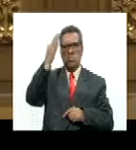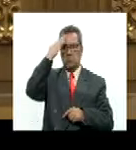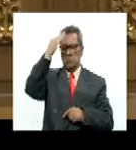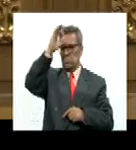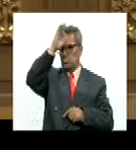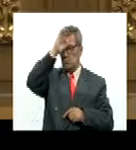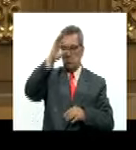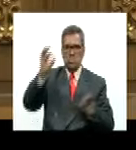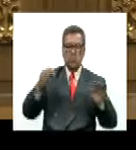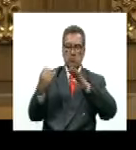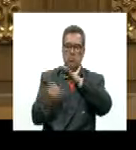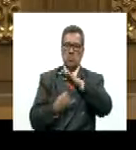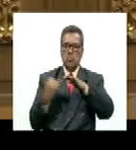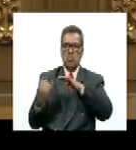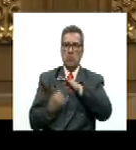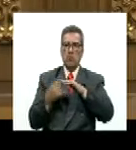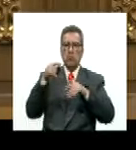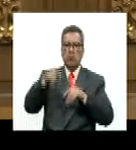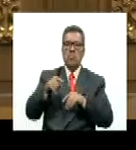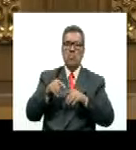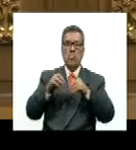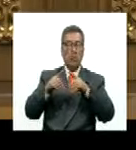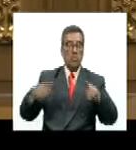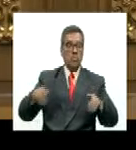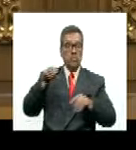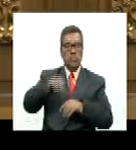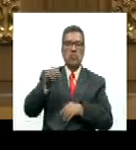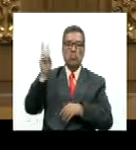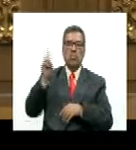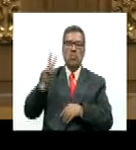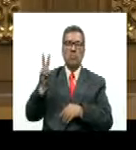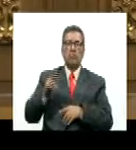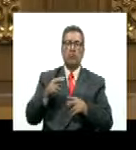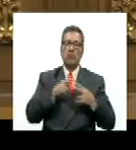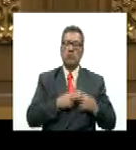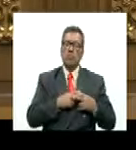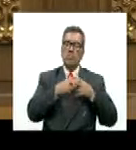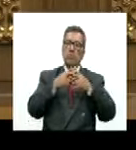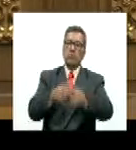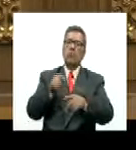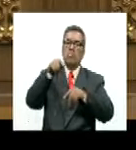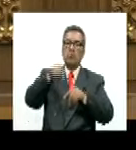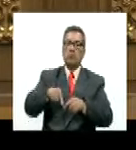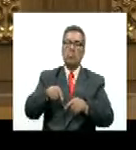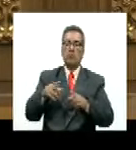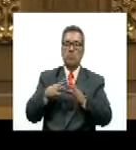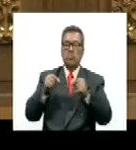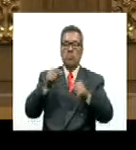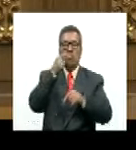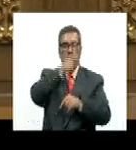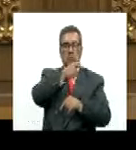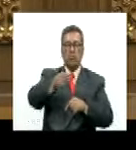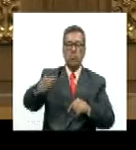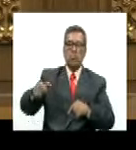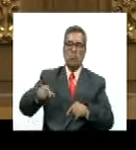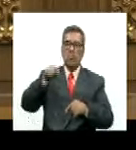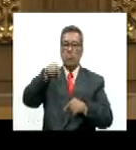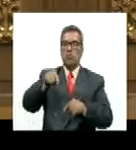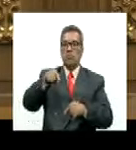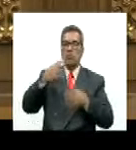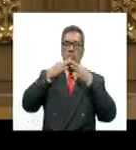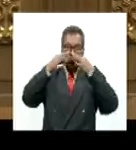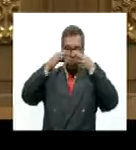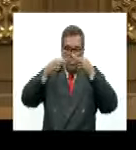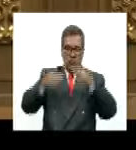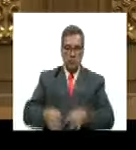la institucionalidad democrática del país y la voluntad soberana de todo un pueblo que